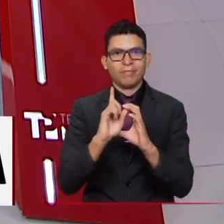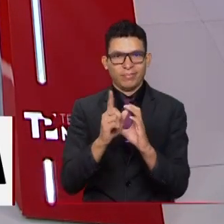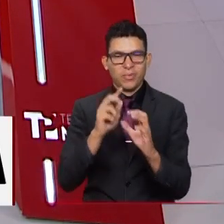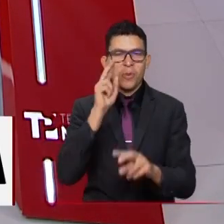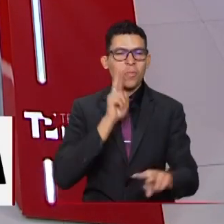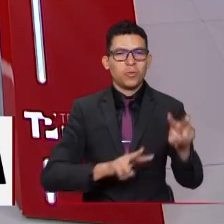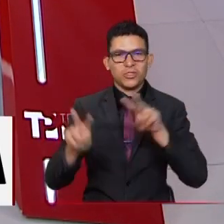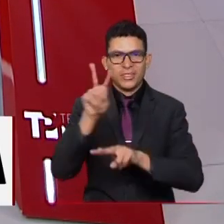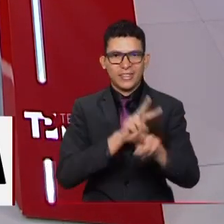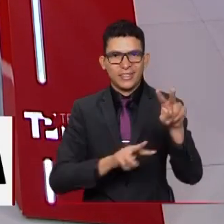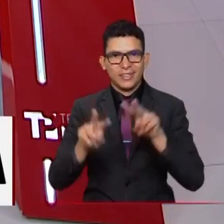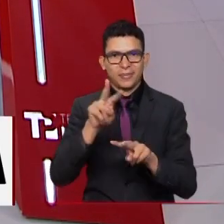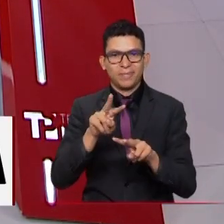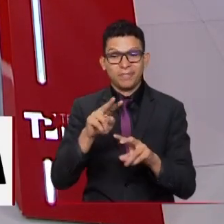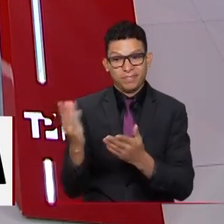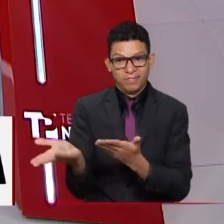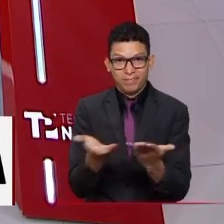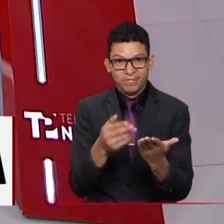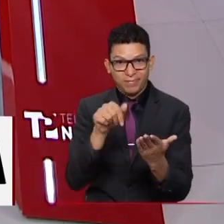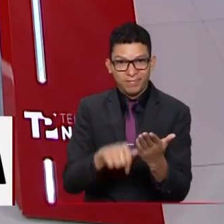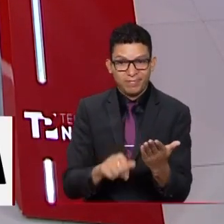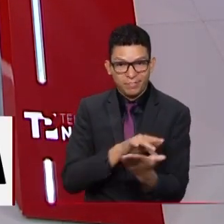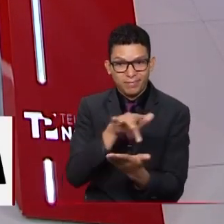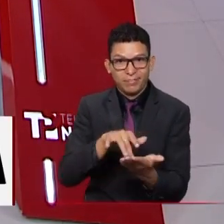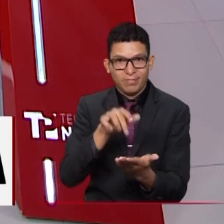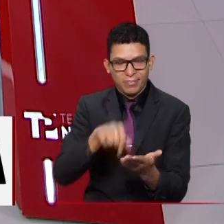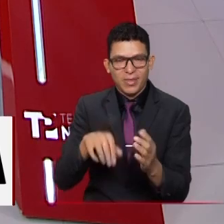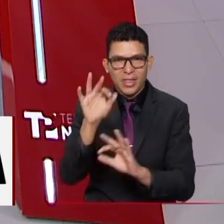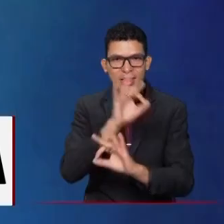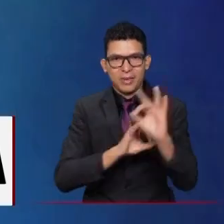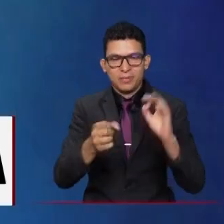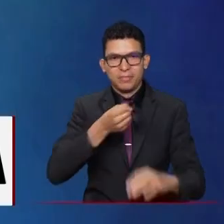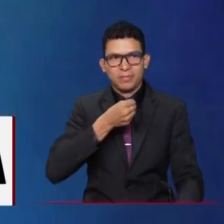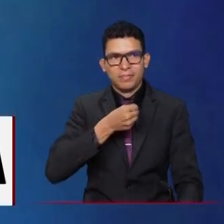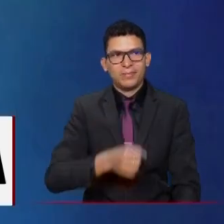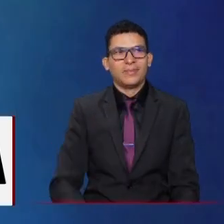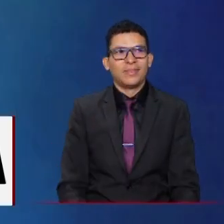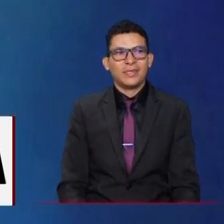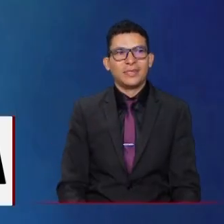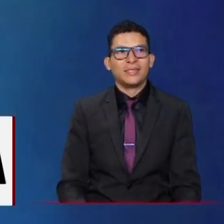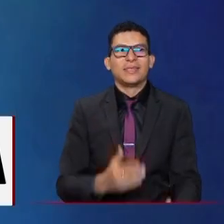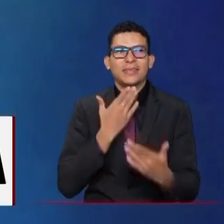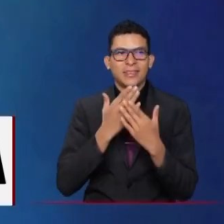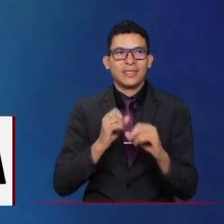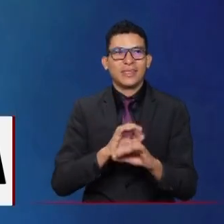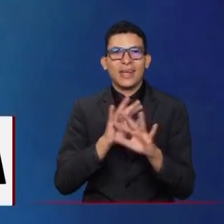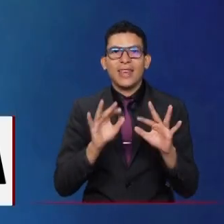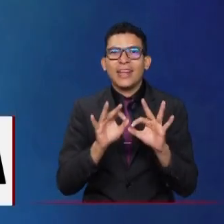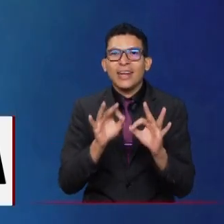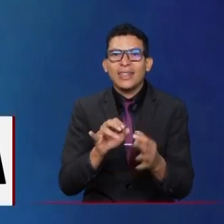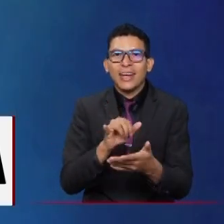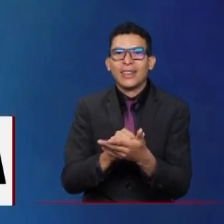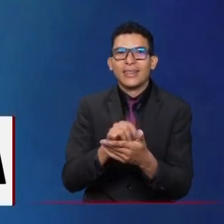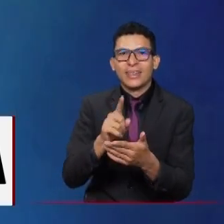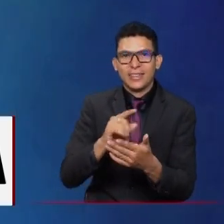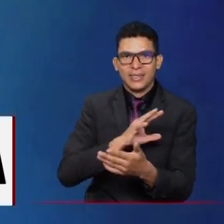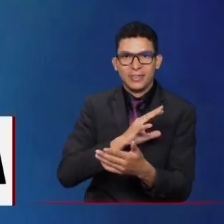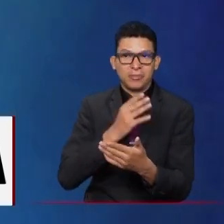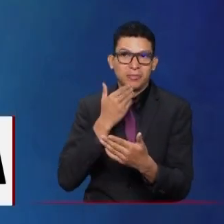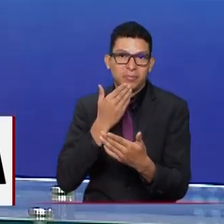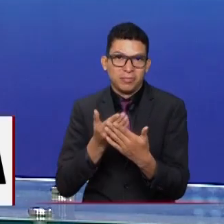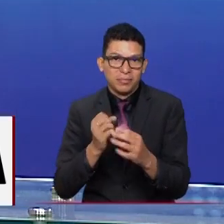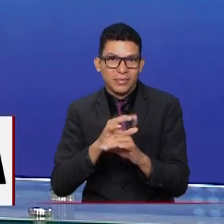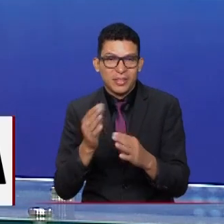del museo. Laura, bienvenida, gracias por estar con nosotros en Telepacífico Noticias. Hola, buenos días a Cali, ¿cómo estás? ¿Cómo